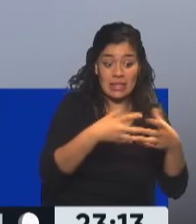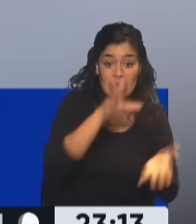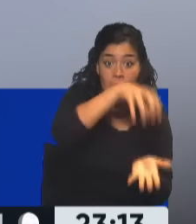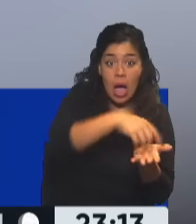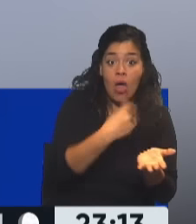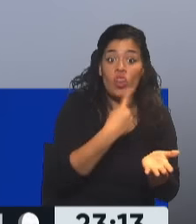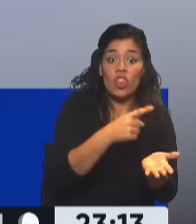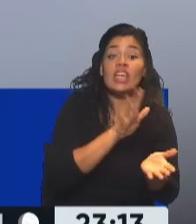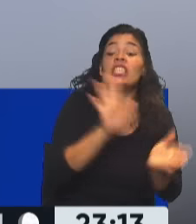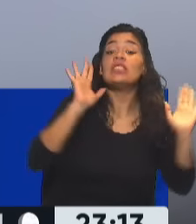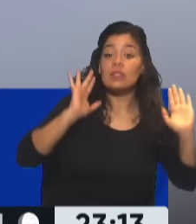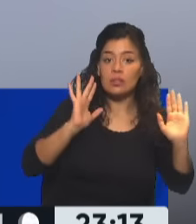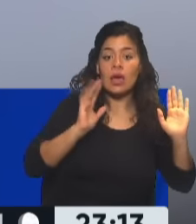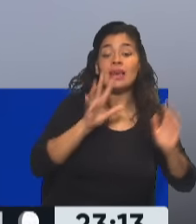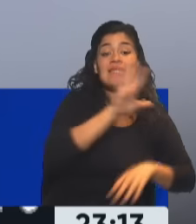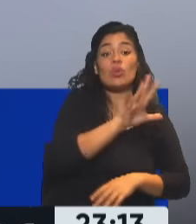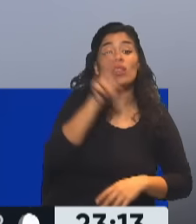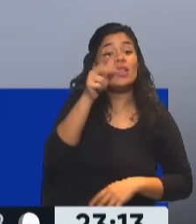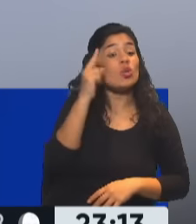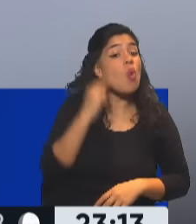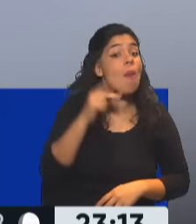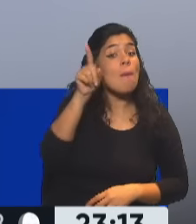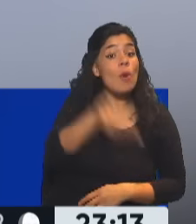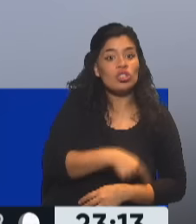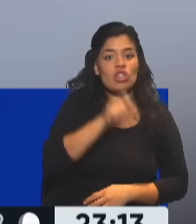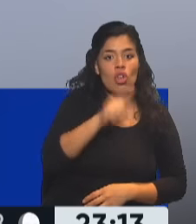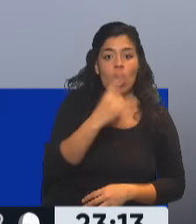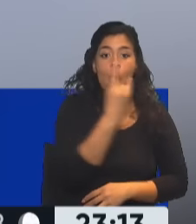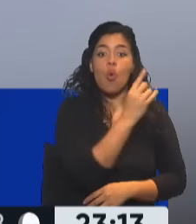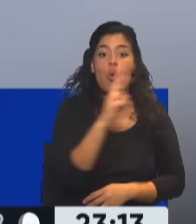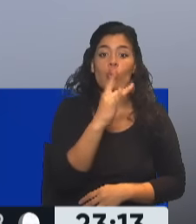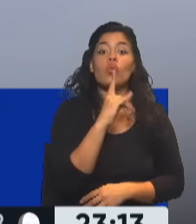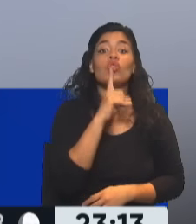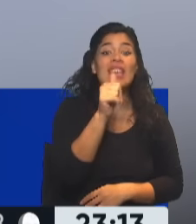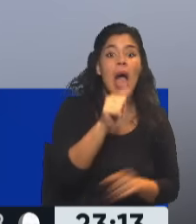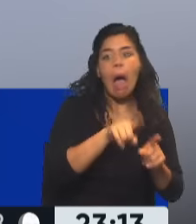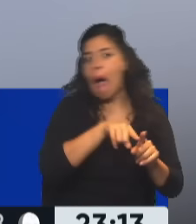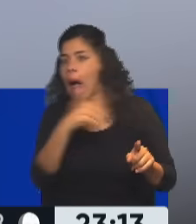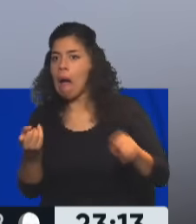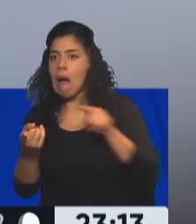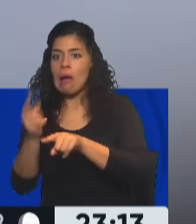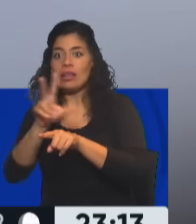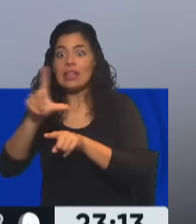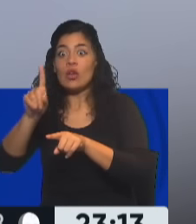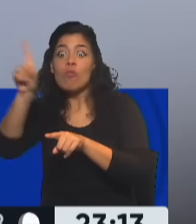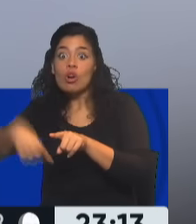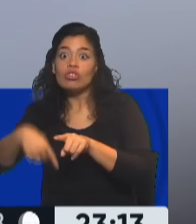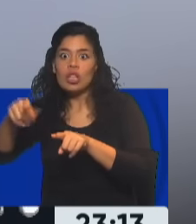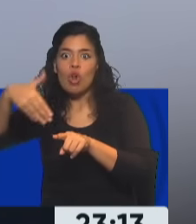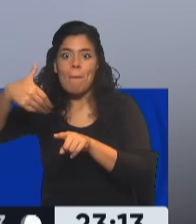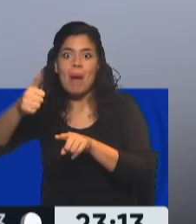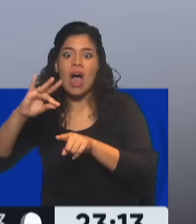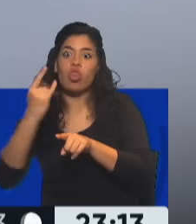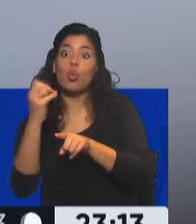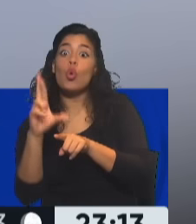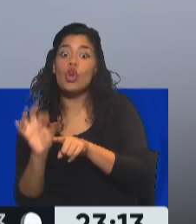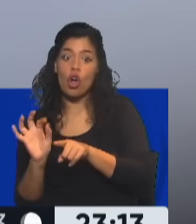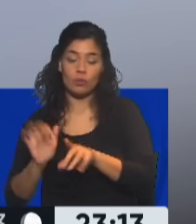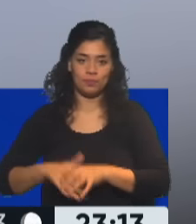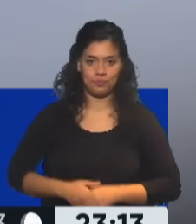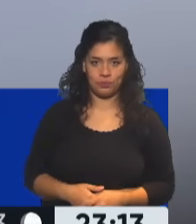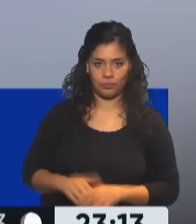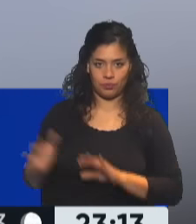González Urrutia cuenta con el 59% de intención de voto frente al 31% de Maduro. Otra consultora,